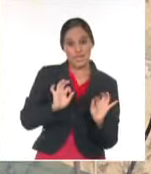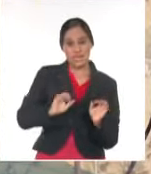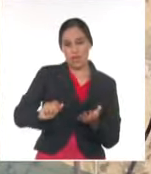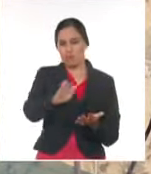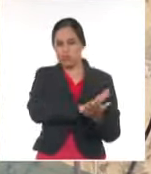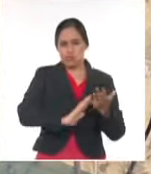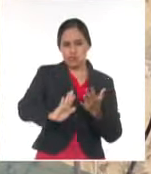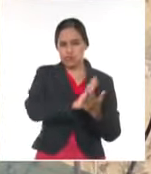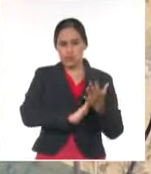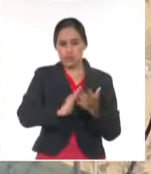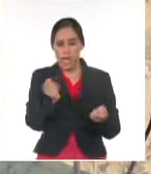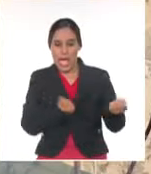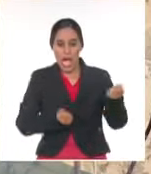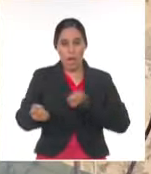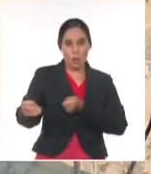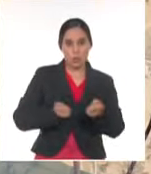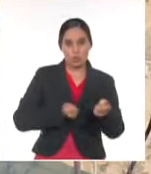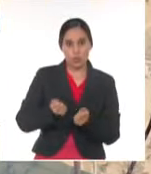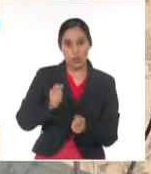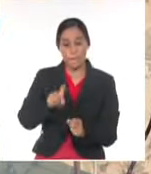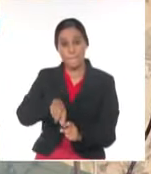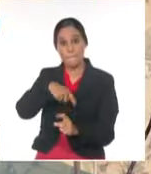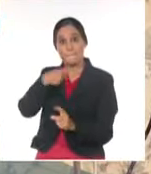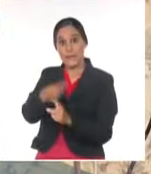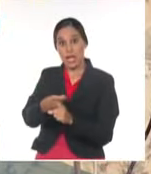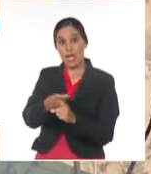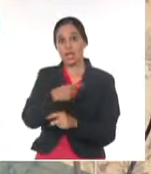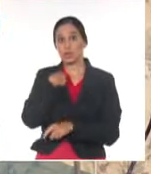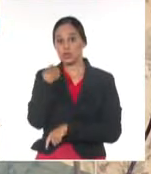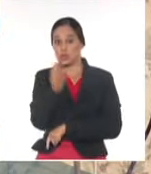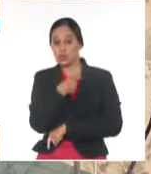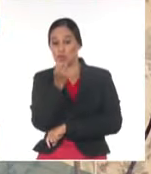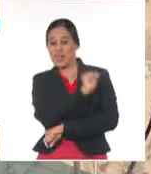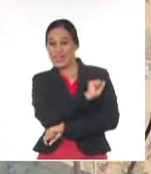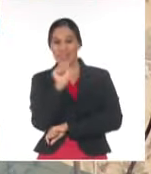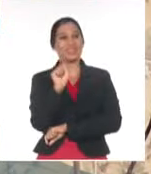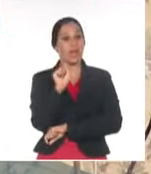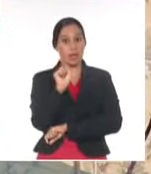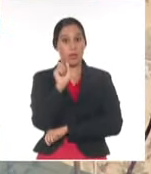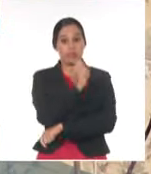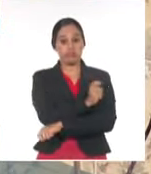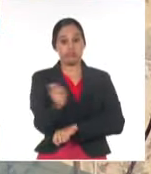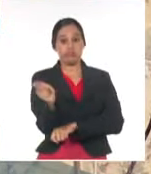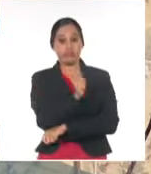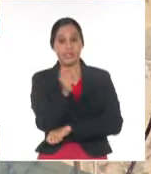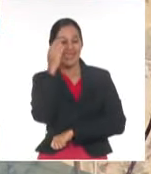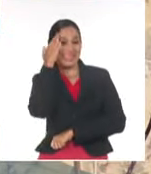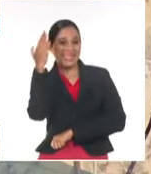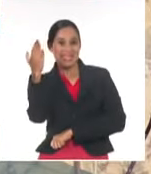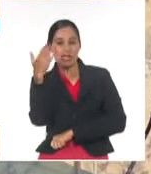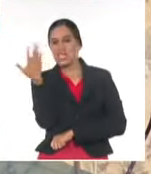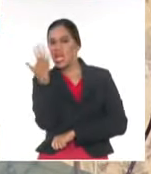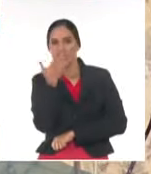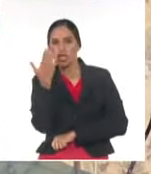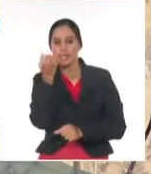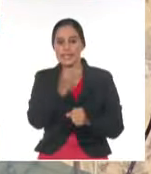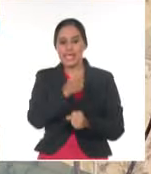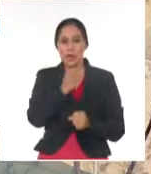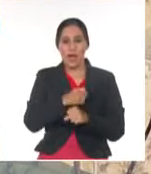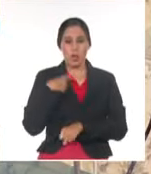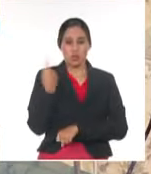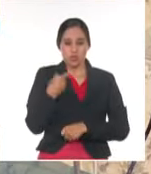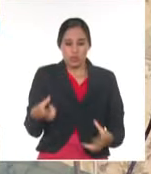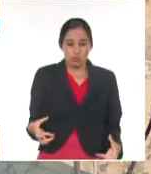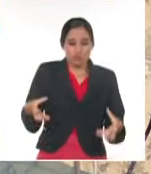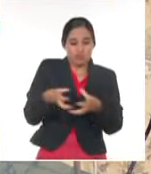con la limpieza de auto, y ganamos el concurso, ganamos la NIL, gracias al gran trabajo que hicimos un colectivo de